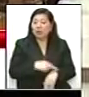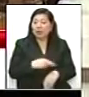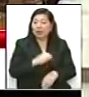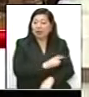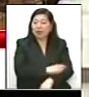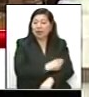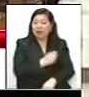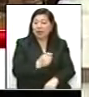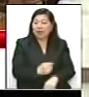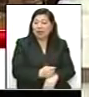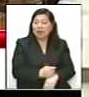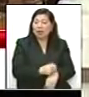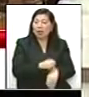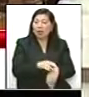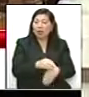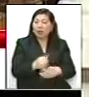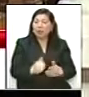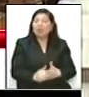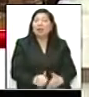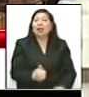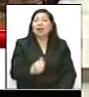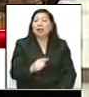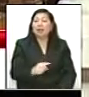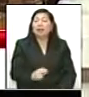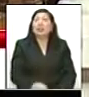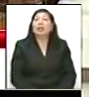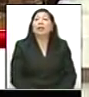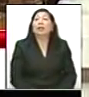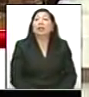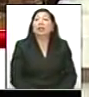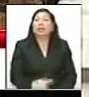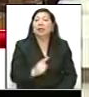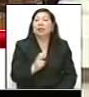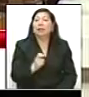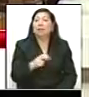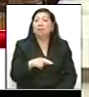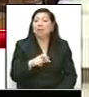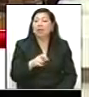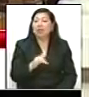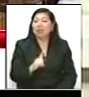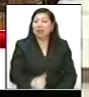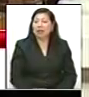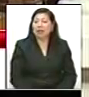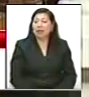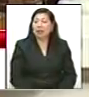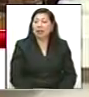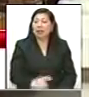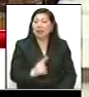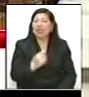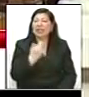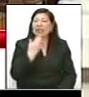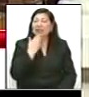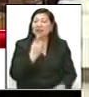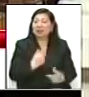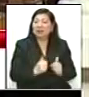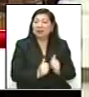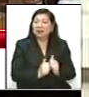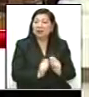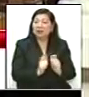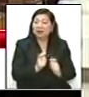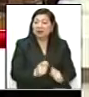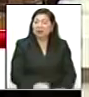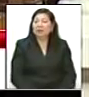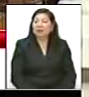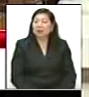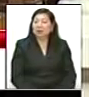Tacna, y sus consejeros Santiago Neira Almenara, Jamie Flores Quicaña, Carlos Pinedo Bellido, Teddy Castro Quispe, quienes están acompañados de los congresistas